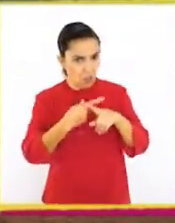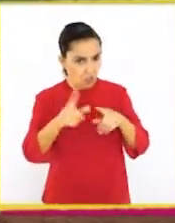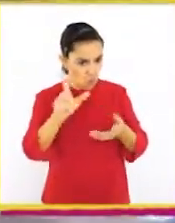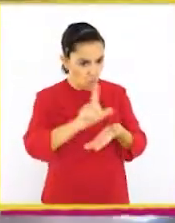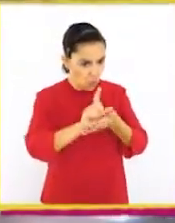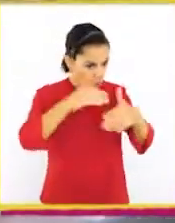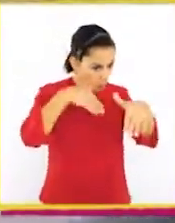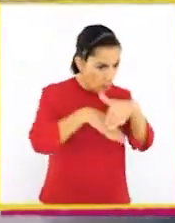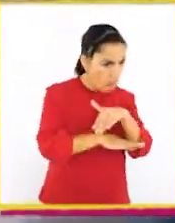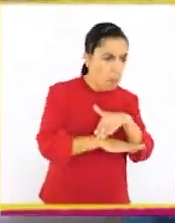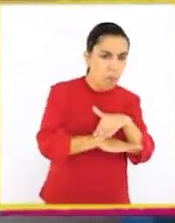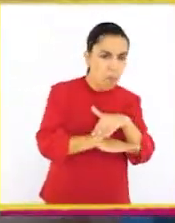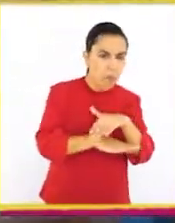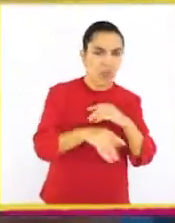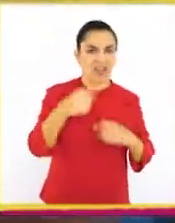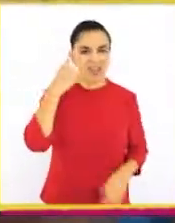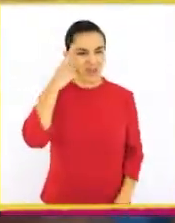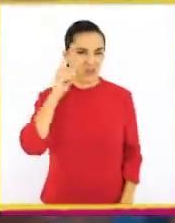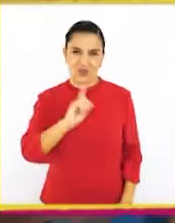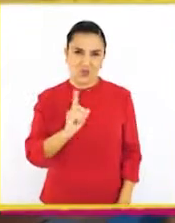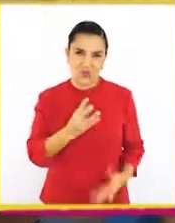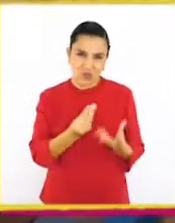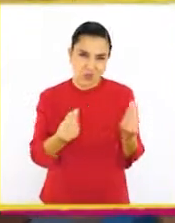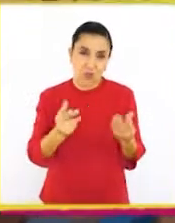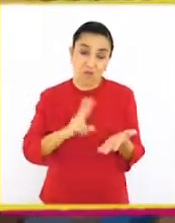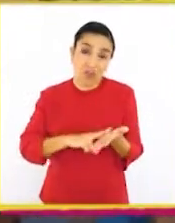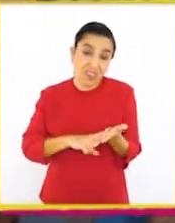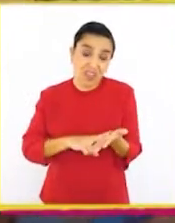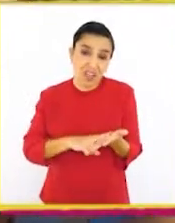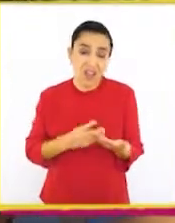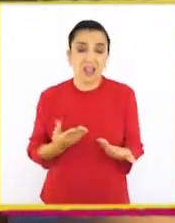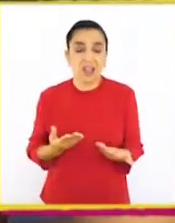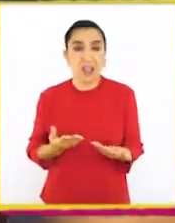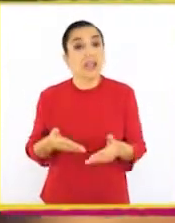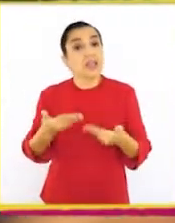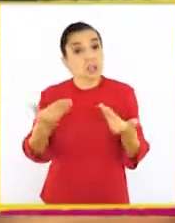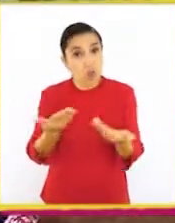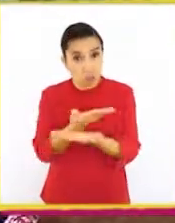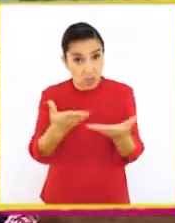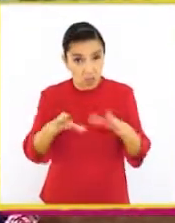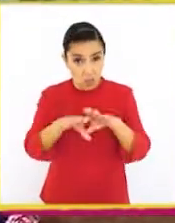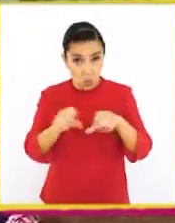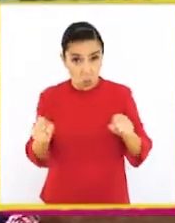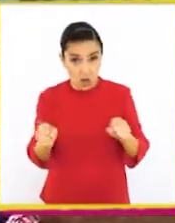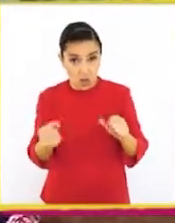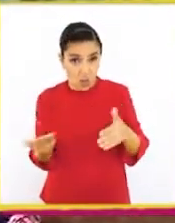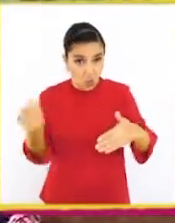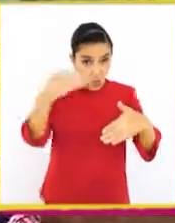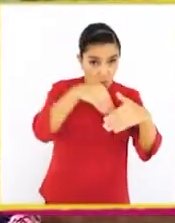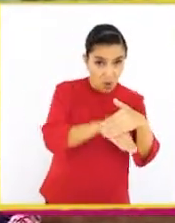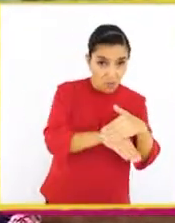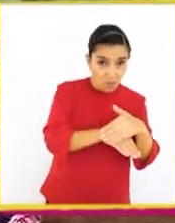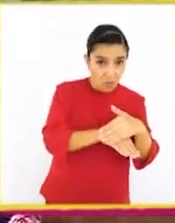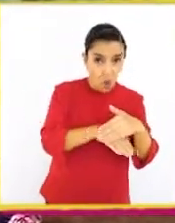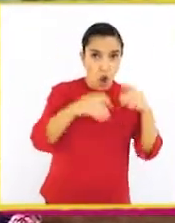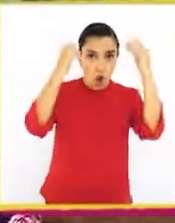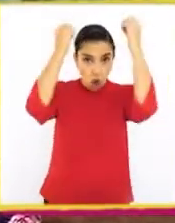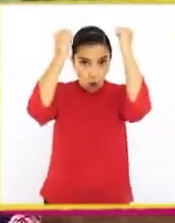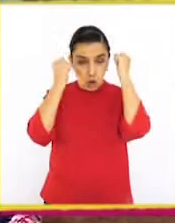más? Sí, pero no queda mucho, ¿verdad? Entonces, ¿les parece que agreguemos un